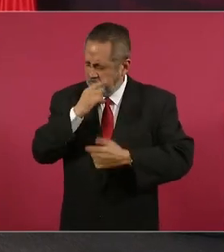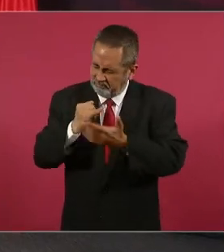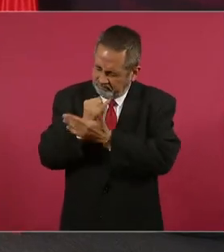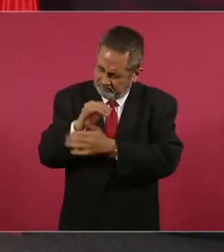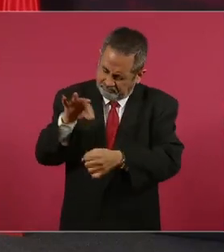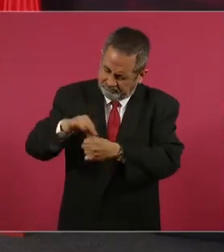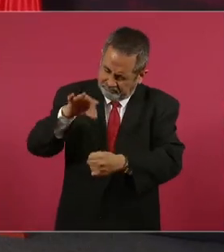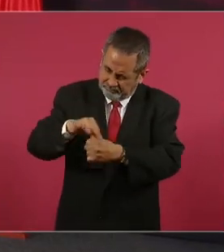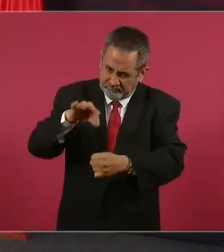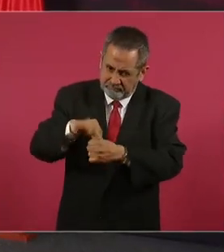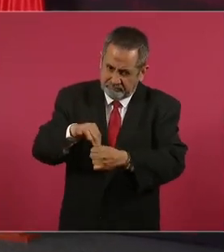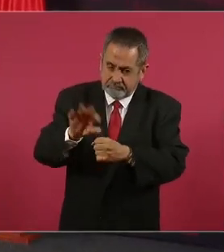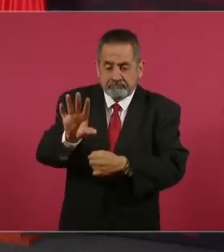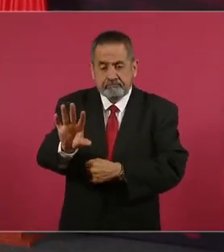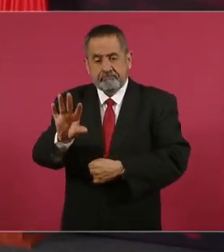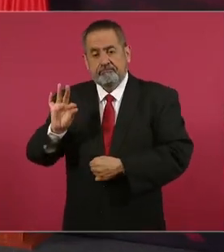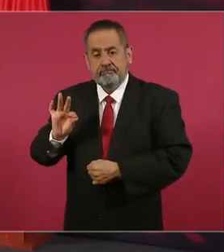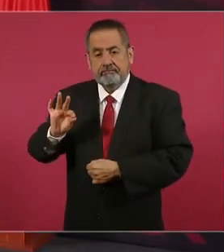porque